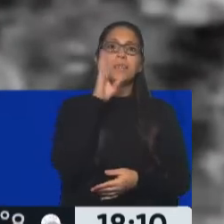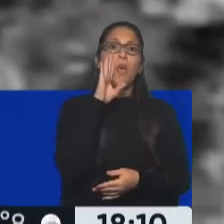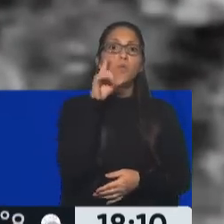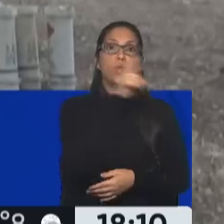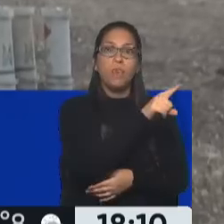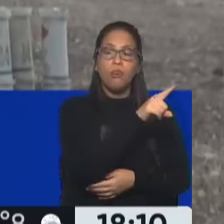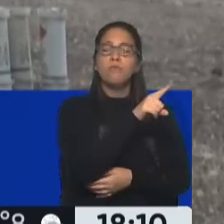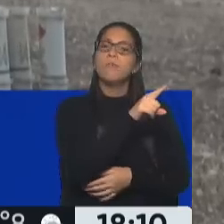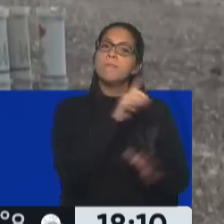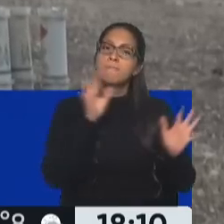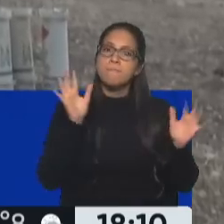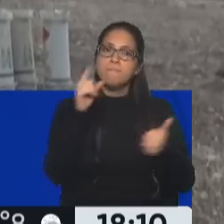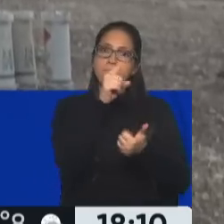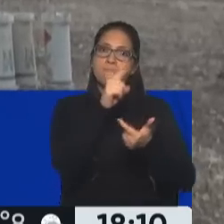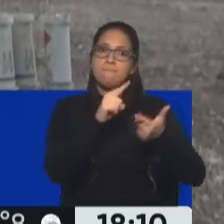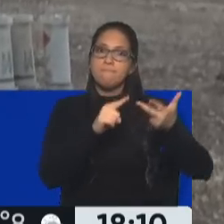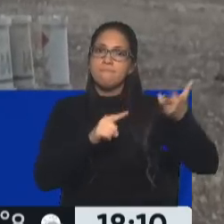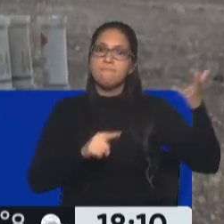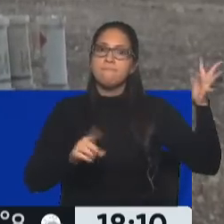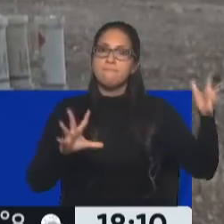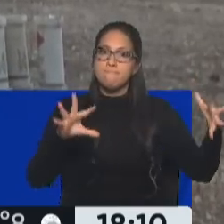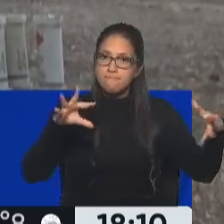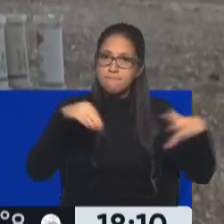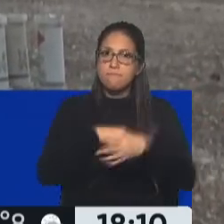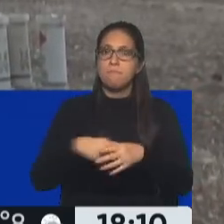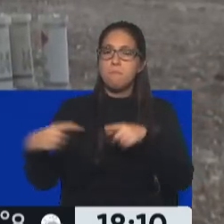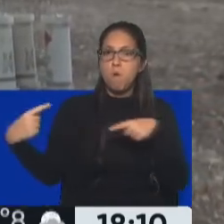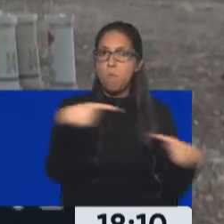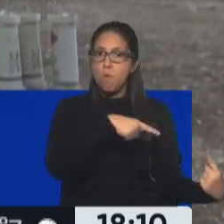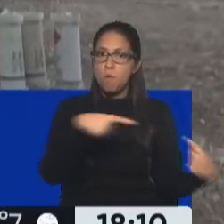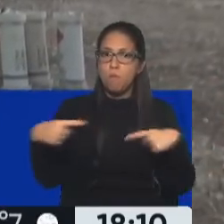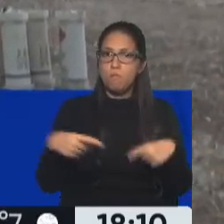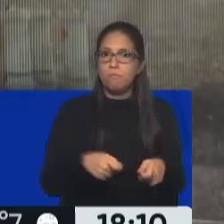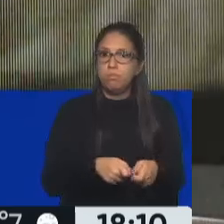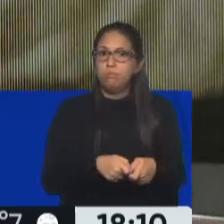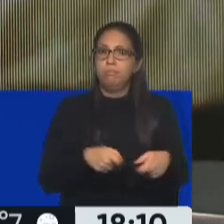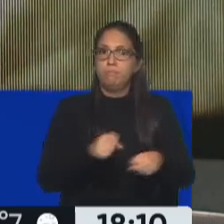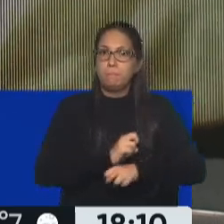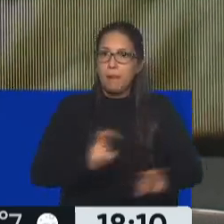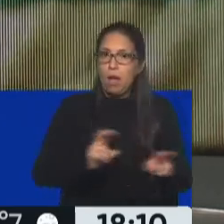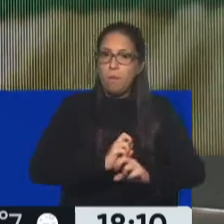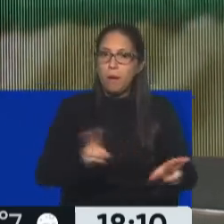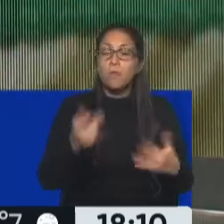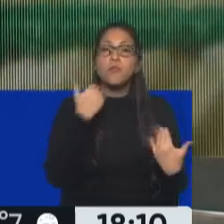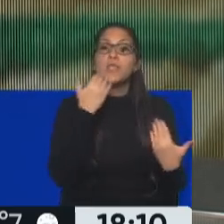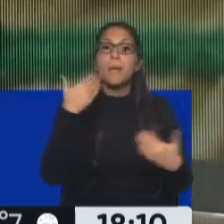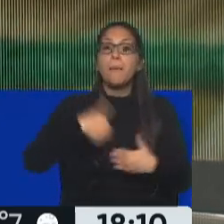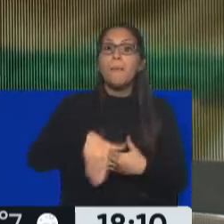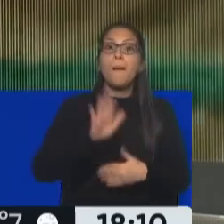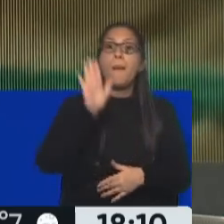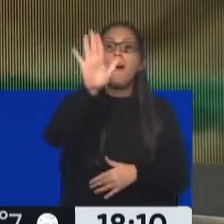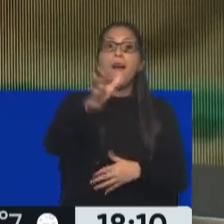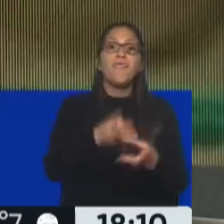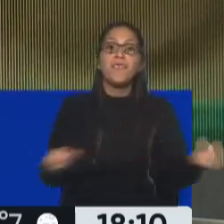Bueno, en fin, es un conflicto que está escalando, la tensión sube y no se sabe hacia dónde va o cómo